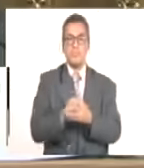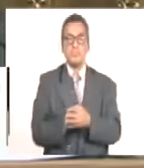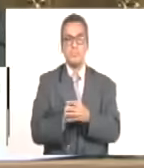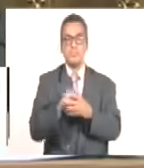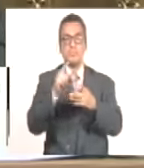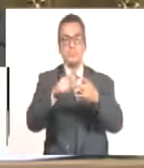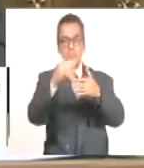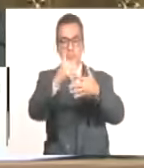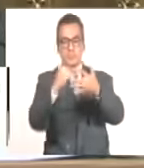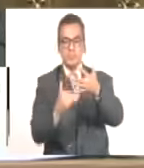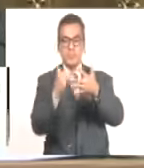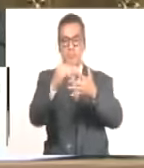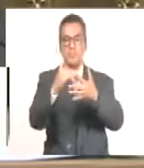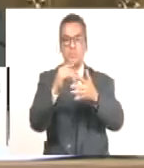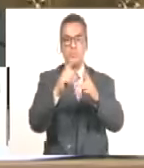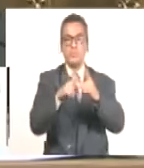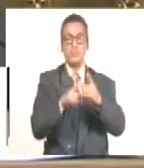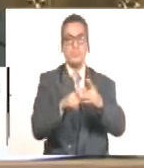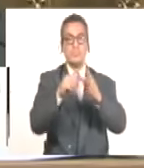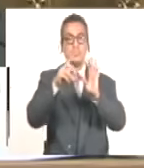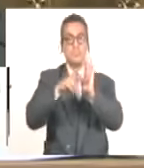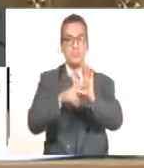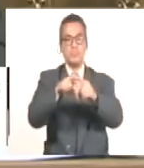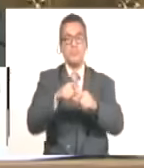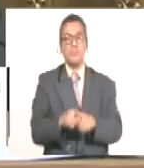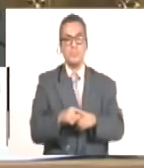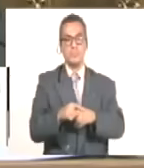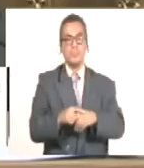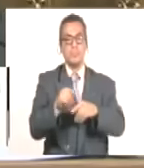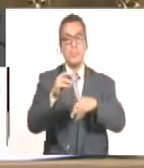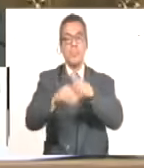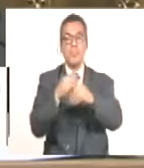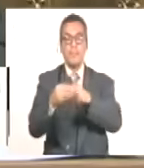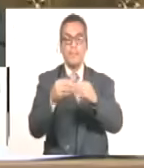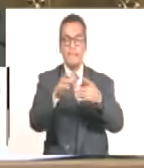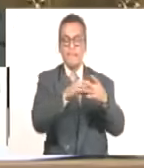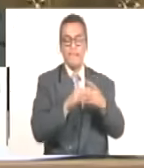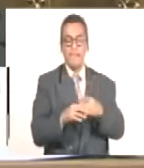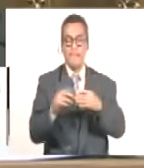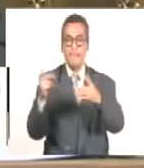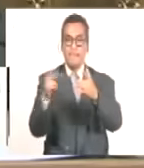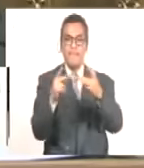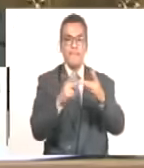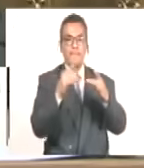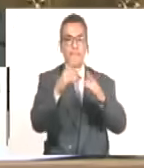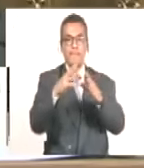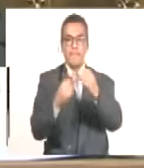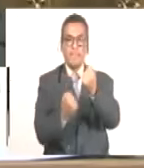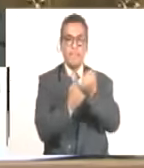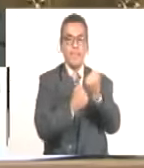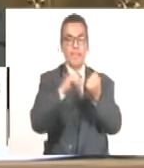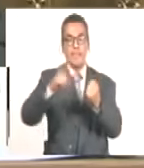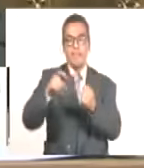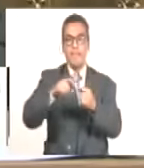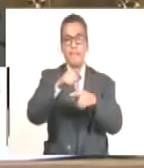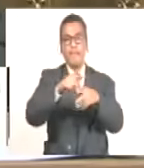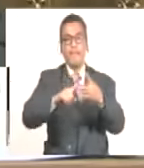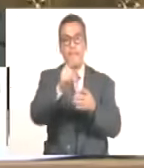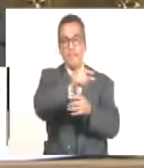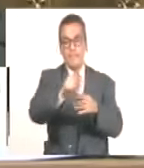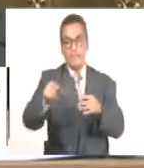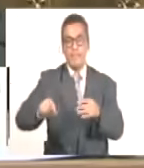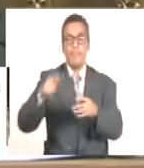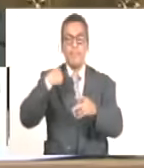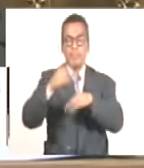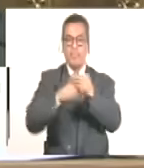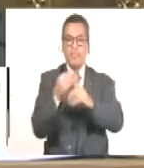Su clasificación, calificación y certificación estarán relacionadas directamente con la magnitud de los apoyos requeridos por parte de dichas personas